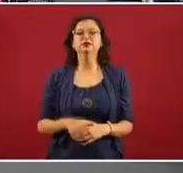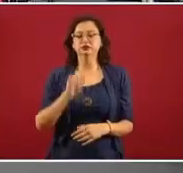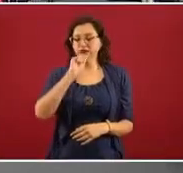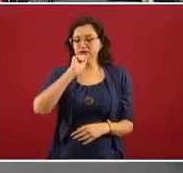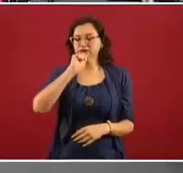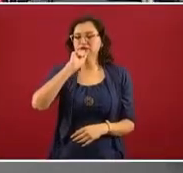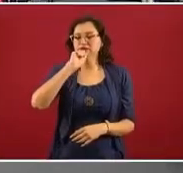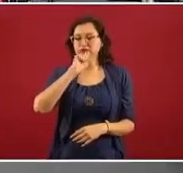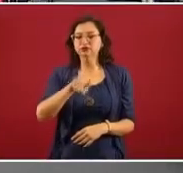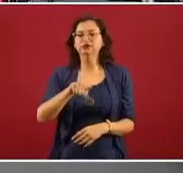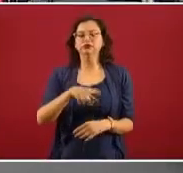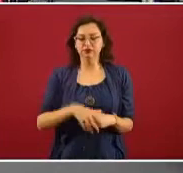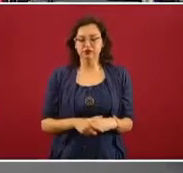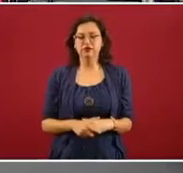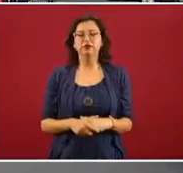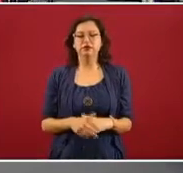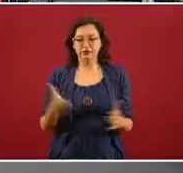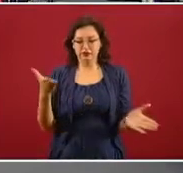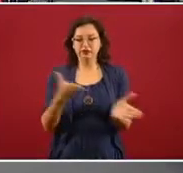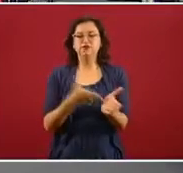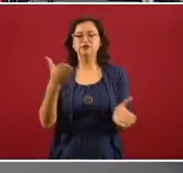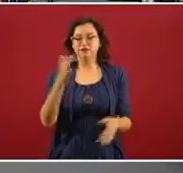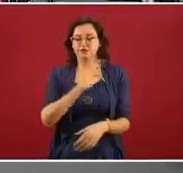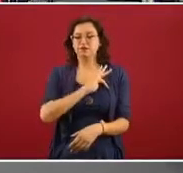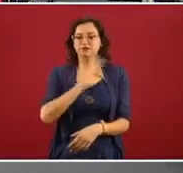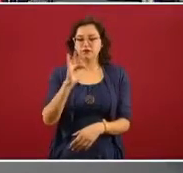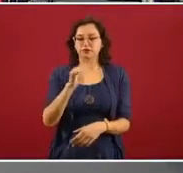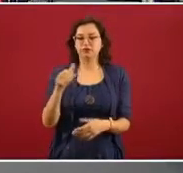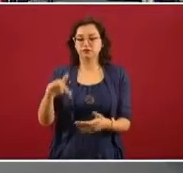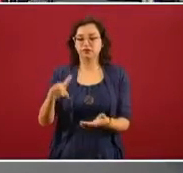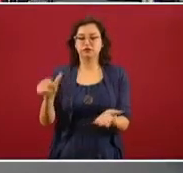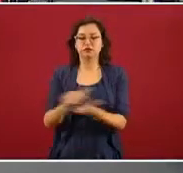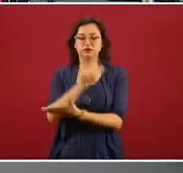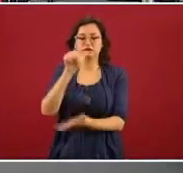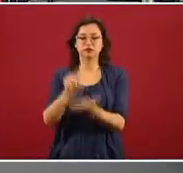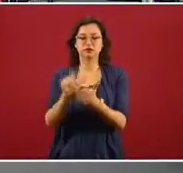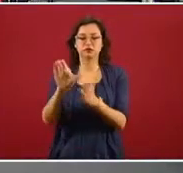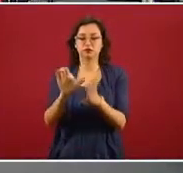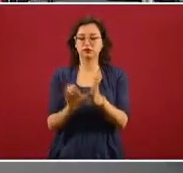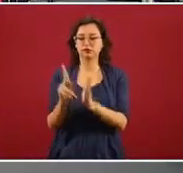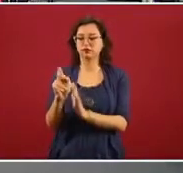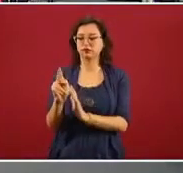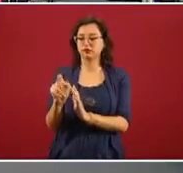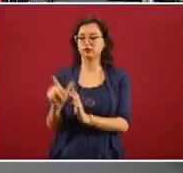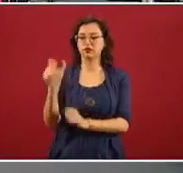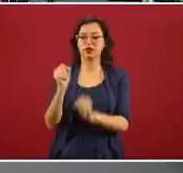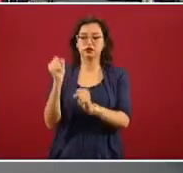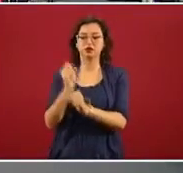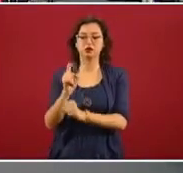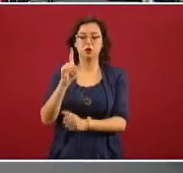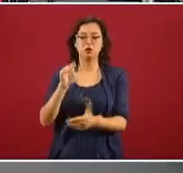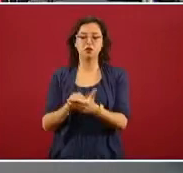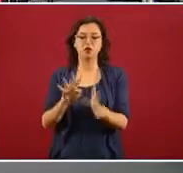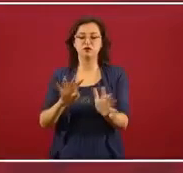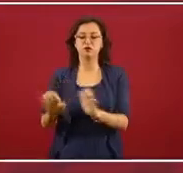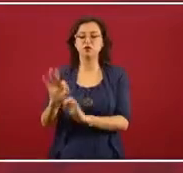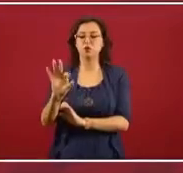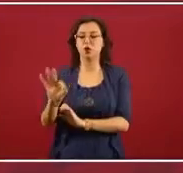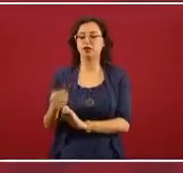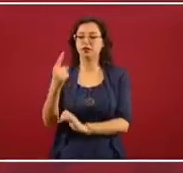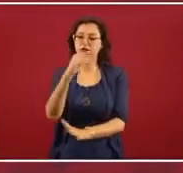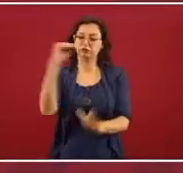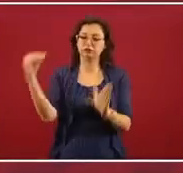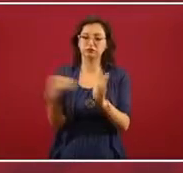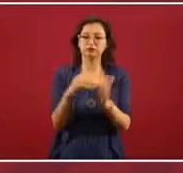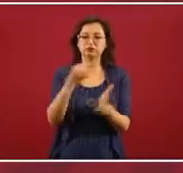También es sancionable, incluso es un delito contemplado por el Código Penal desde 1941, por cierto.